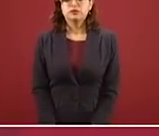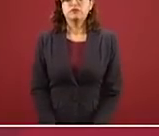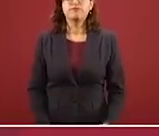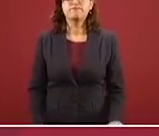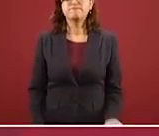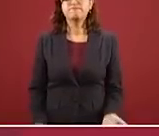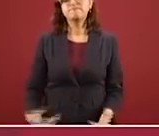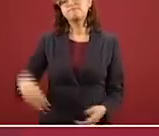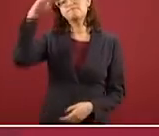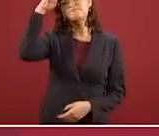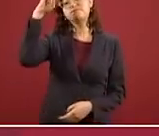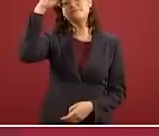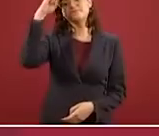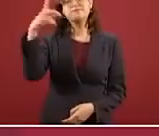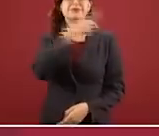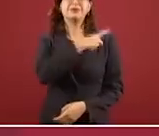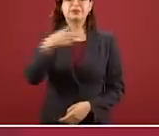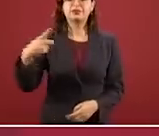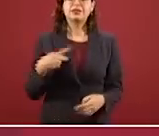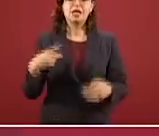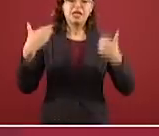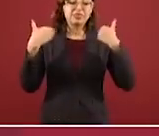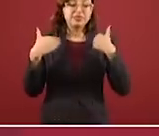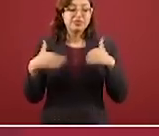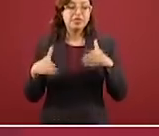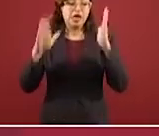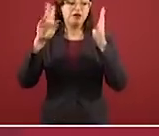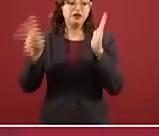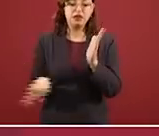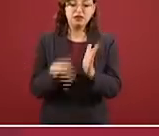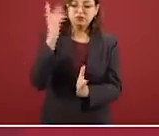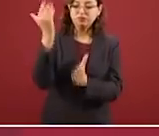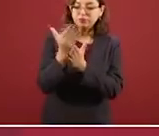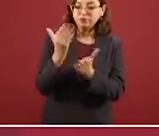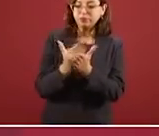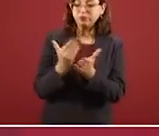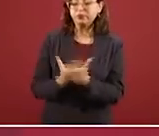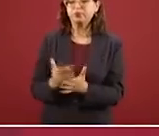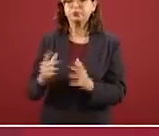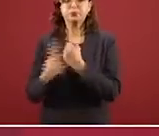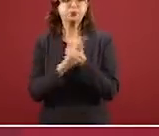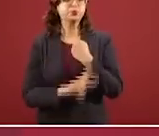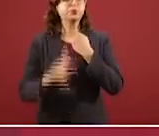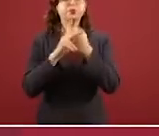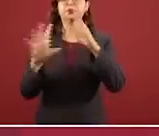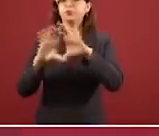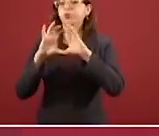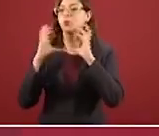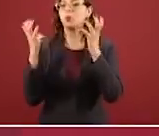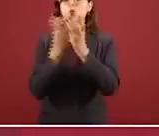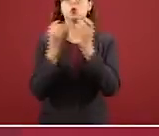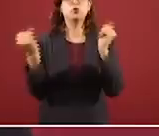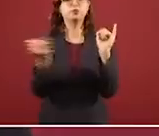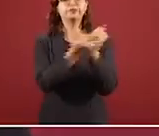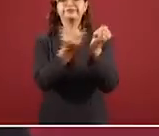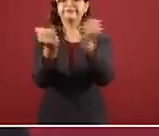replantear en todos los países del mundo, pero